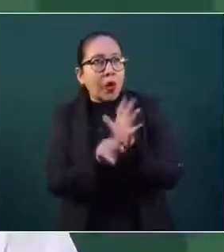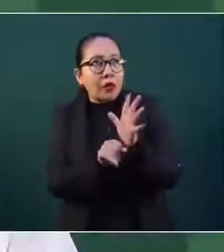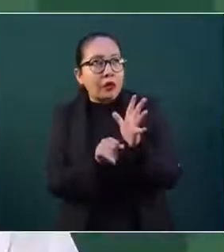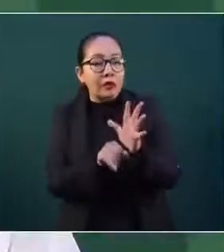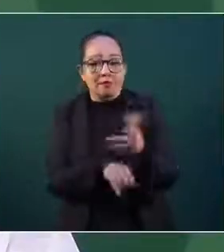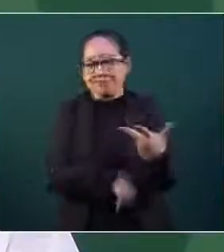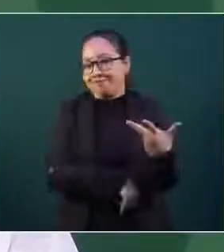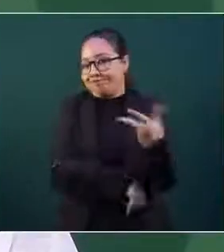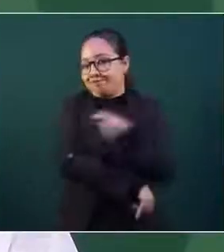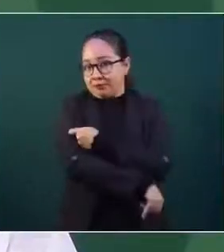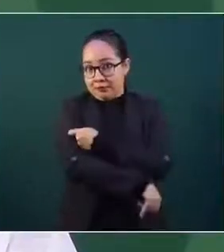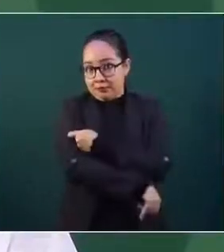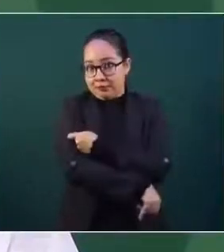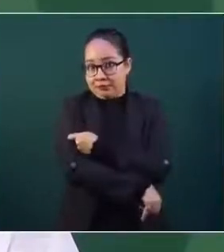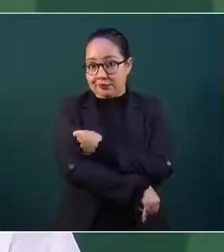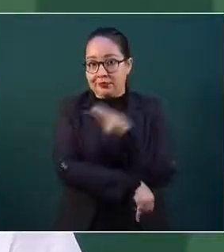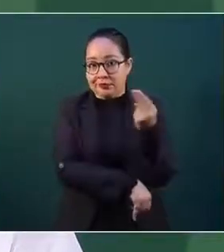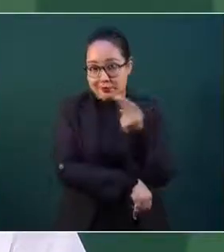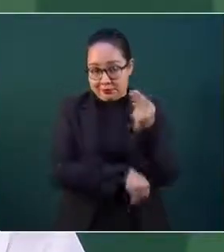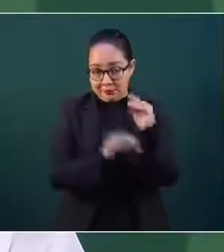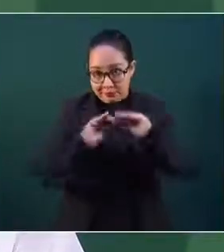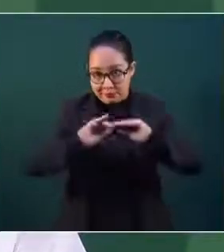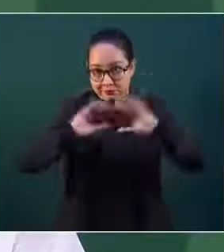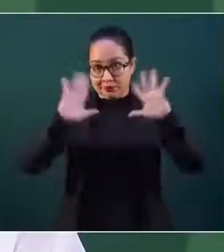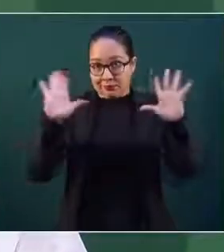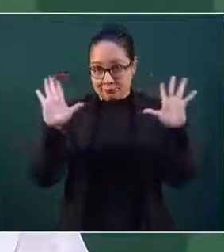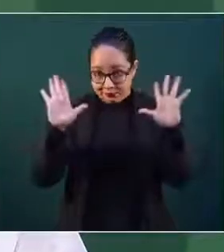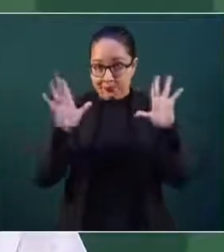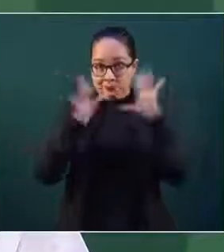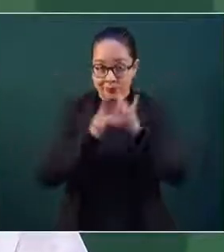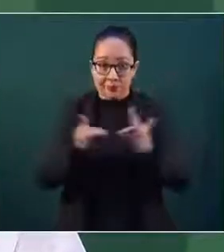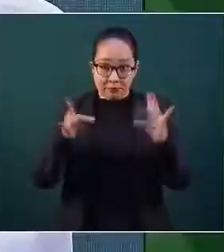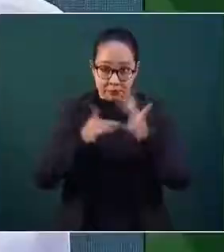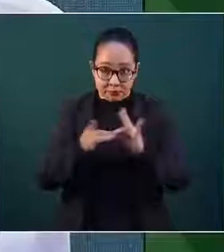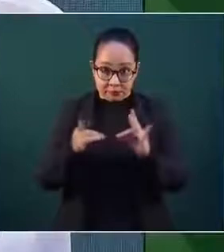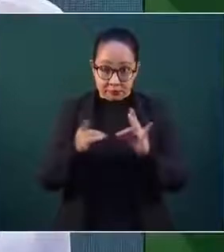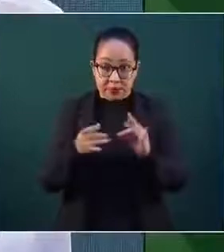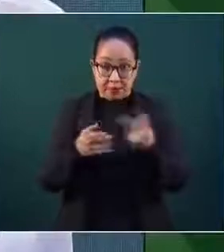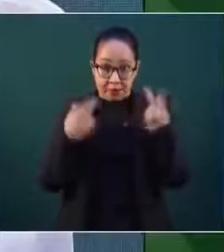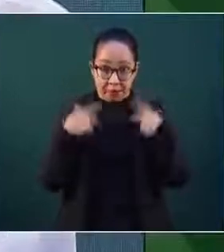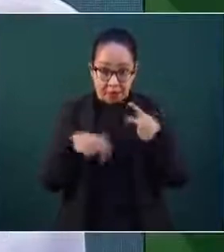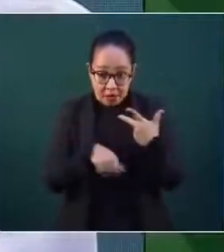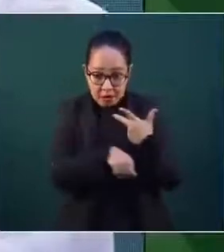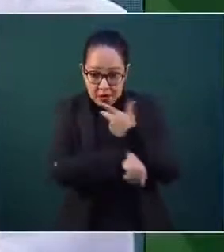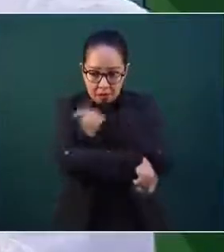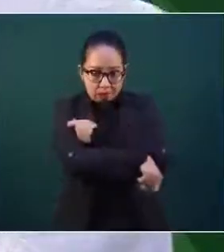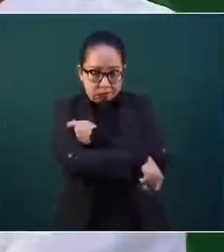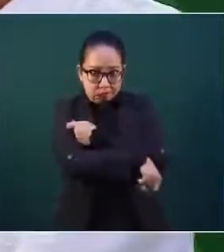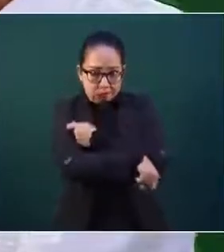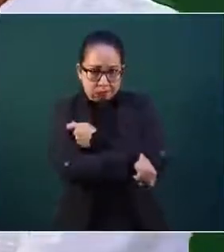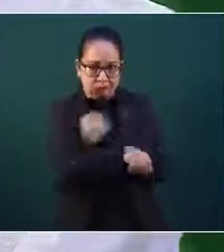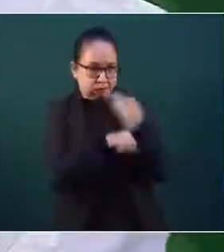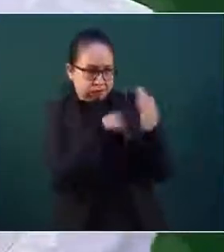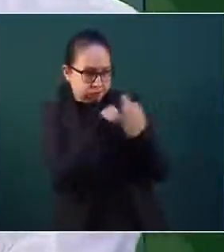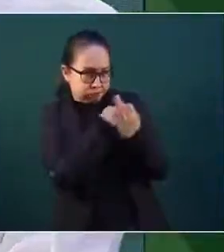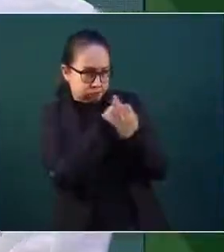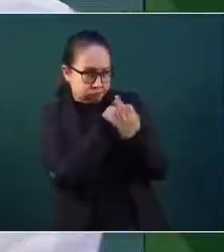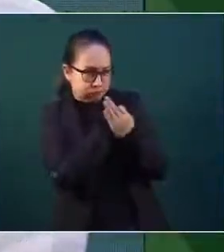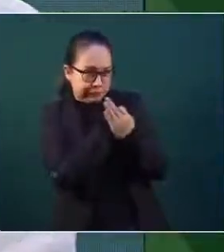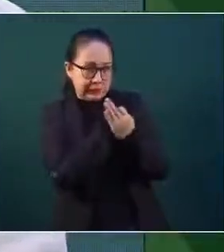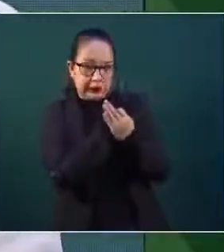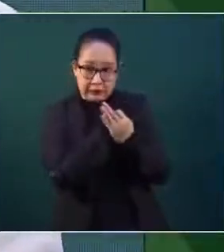de tener muy claro. Si estamos vacunados, estamos protegidos. Aún estando vacunado